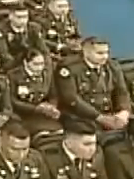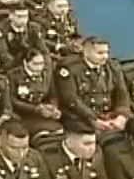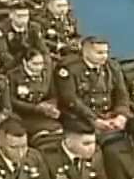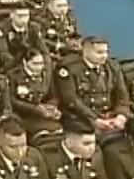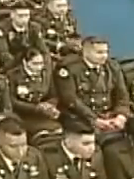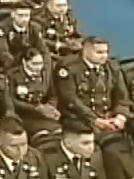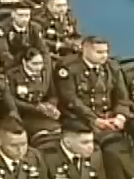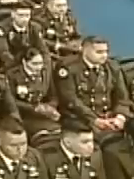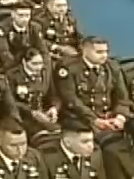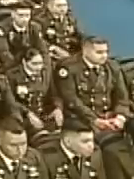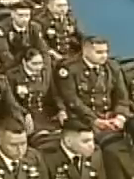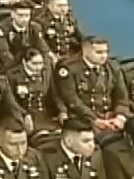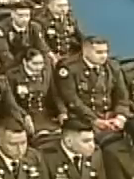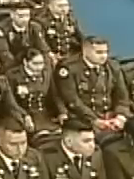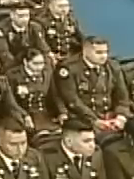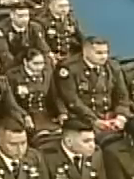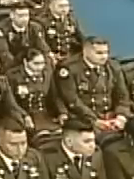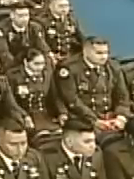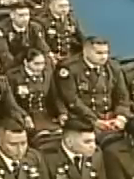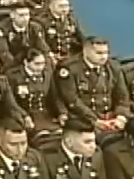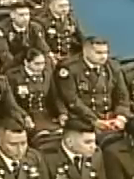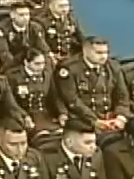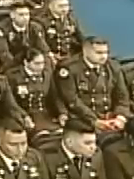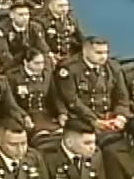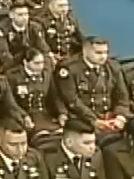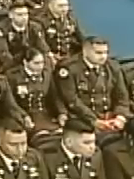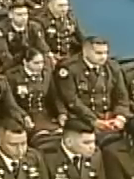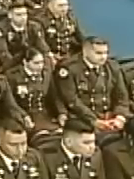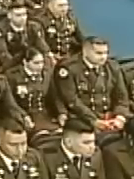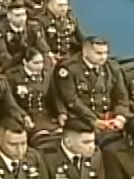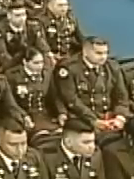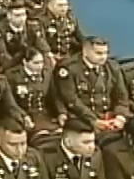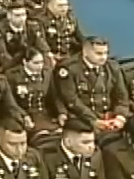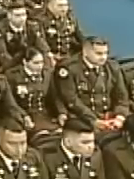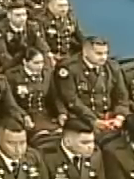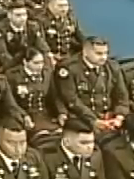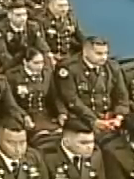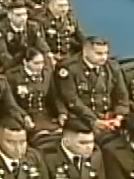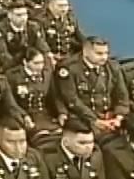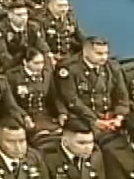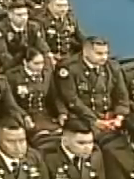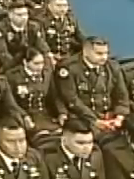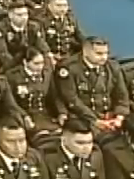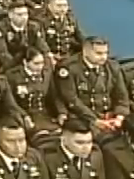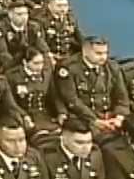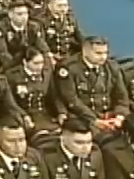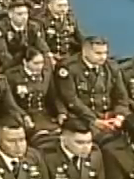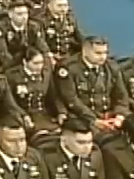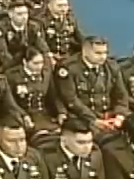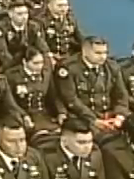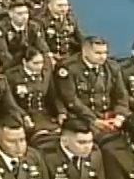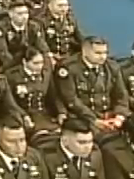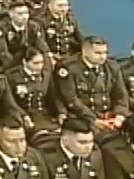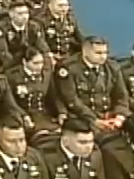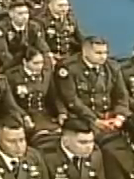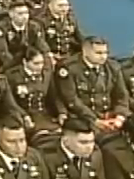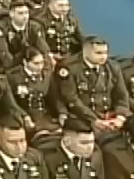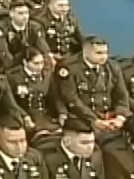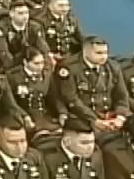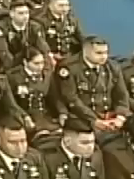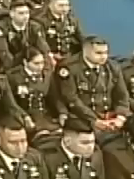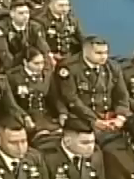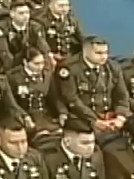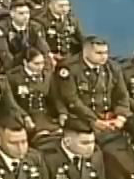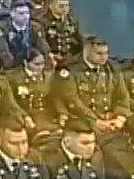Fuerza Armada son la defensa de la soberanía del territorio nacional, el espacio aéreo insular, el combate además al tráfico